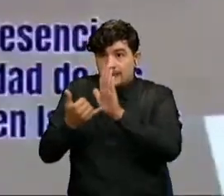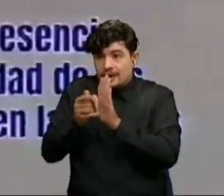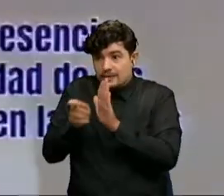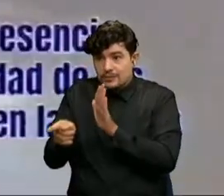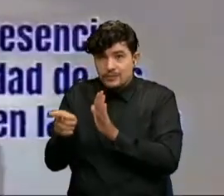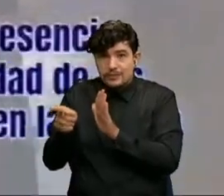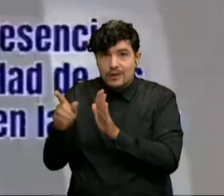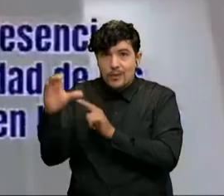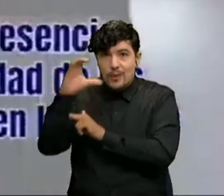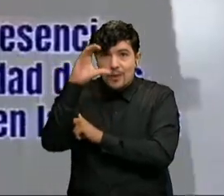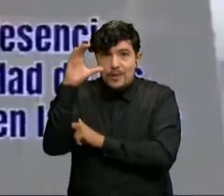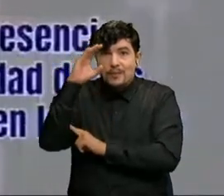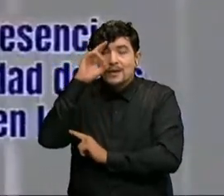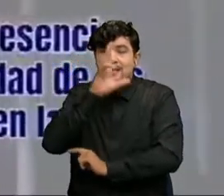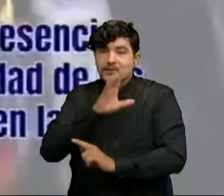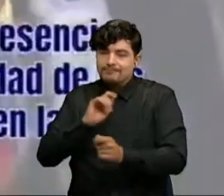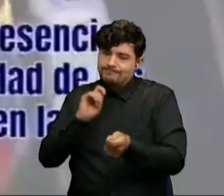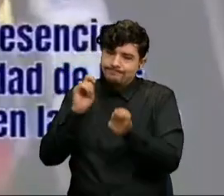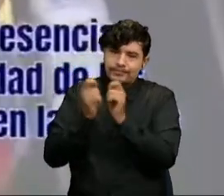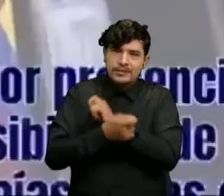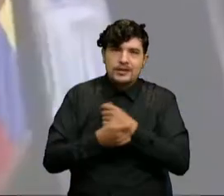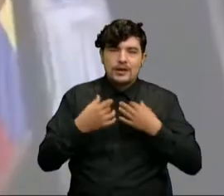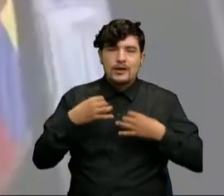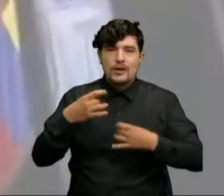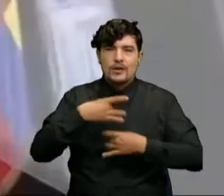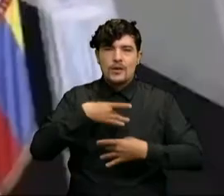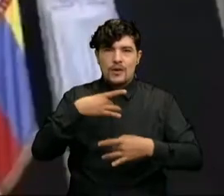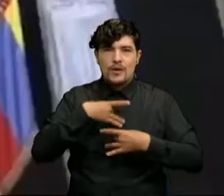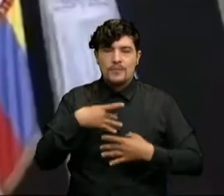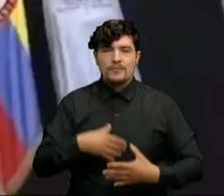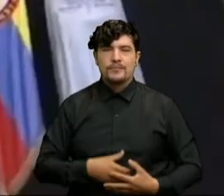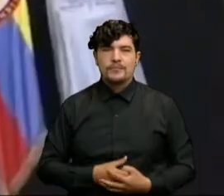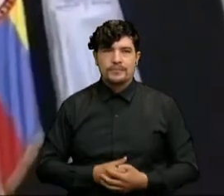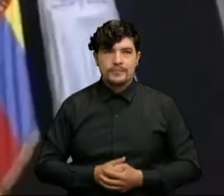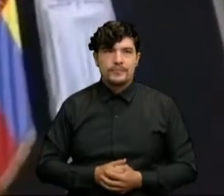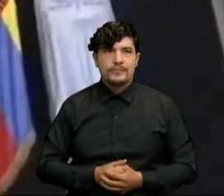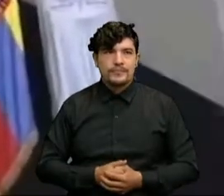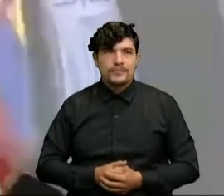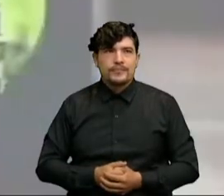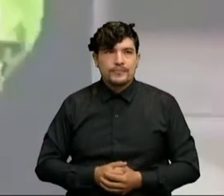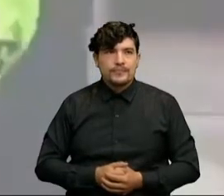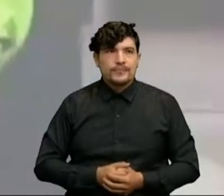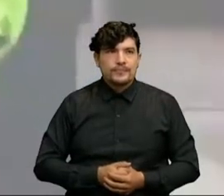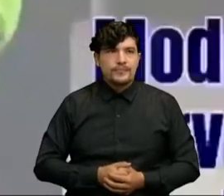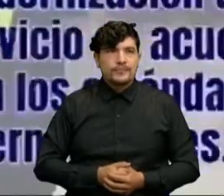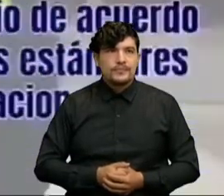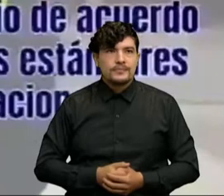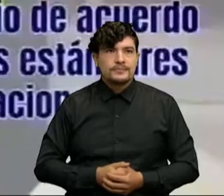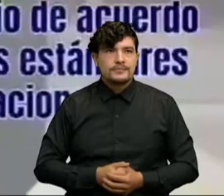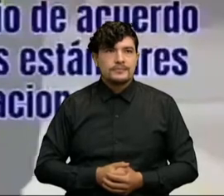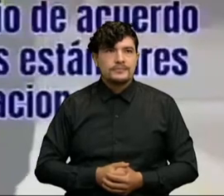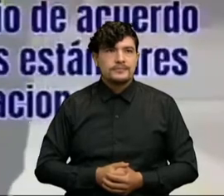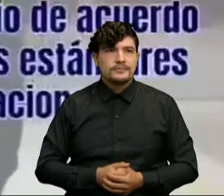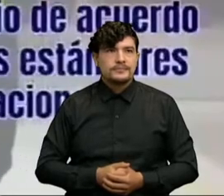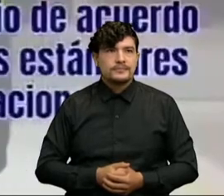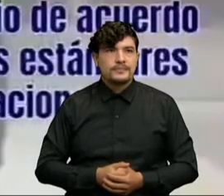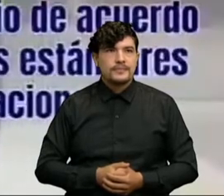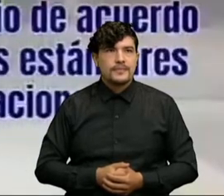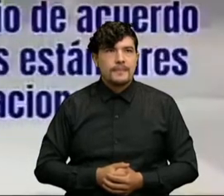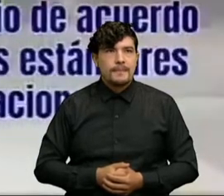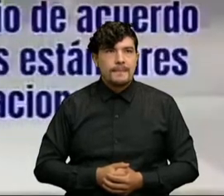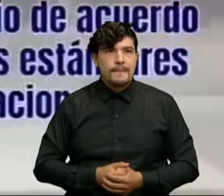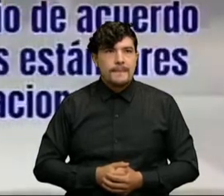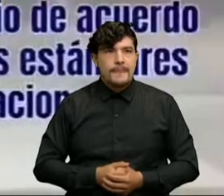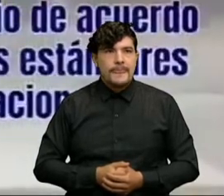de esta institución y obedece a metodologías que permiten una alta visibilidad, versatilidad e identificación de la policía.